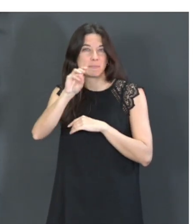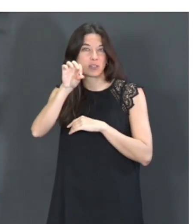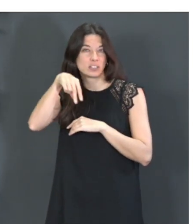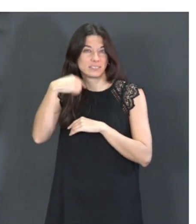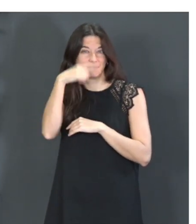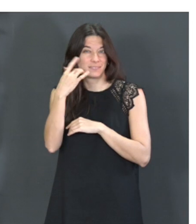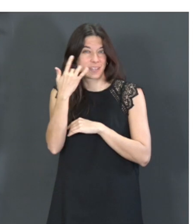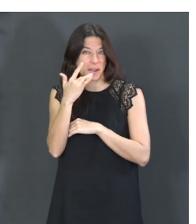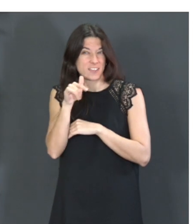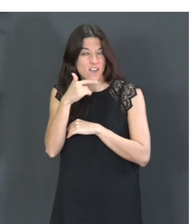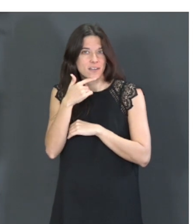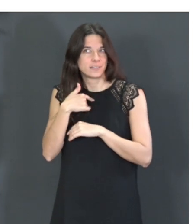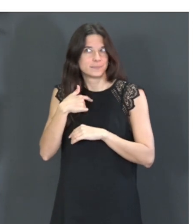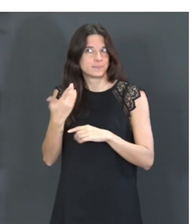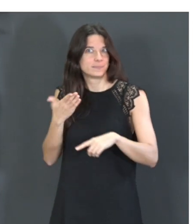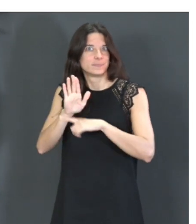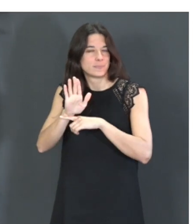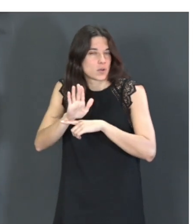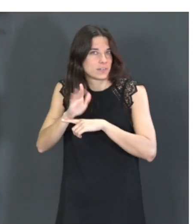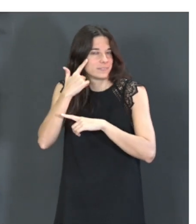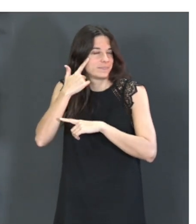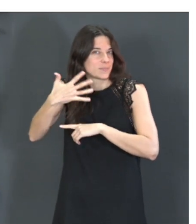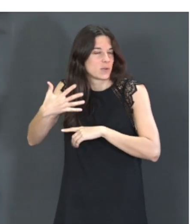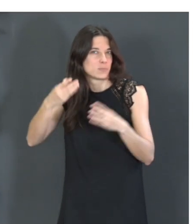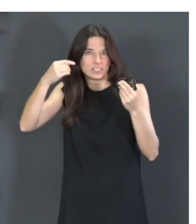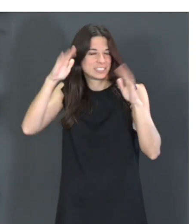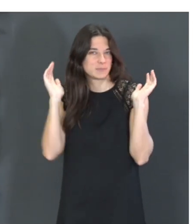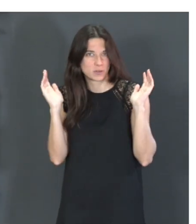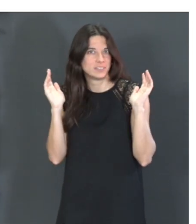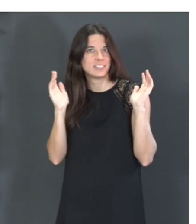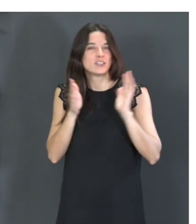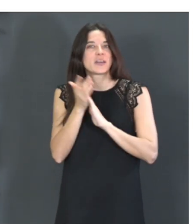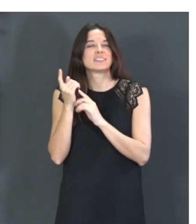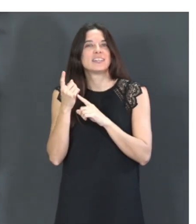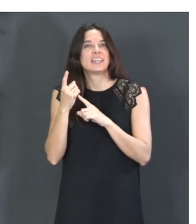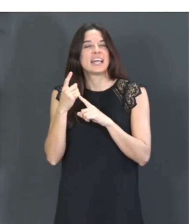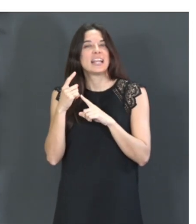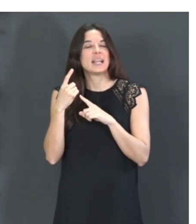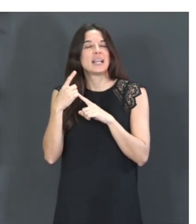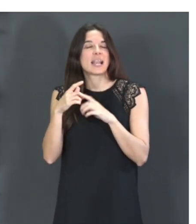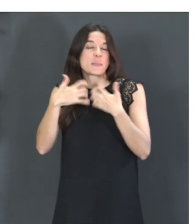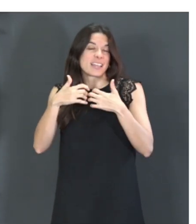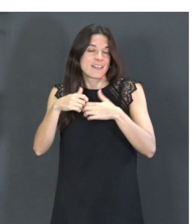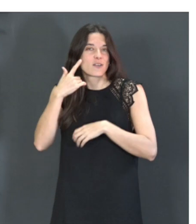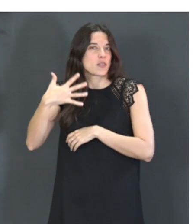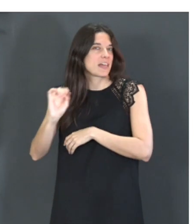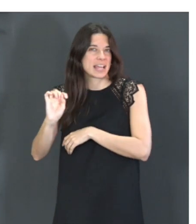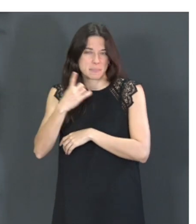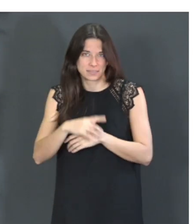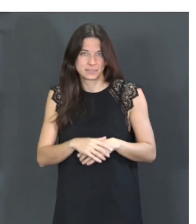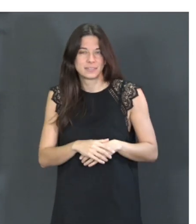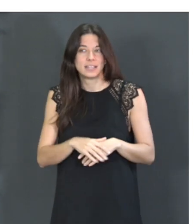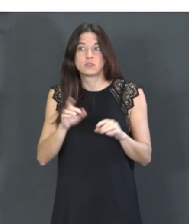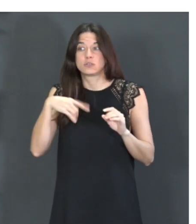absolutamente en la popularidad, ¿no? Pues es el dispositivo más conocido, y nosotros llevamos, pues como os digo, desde la apertura